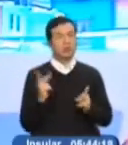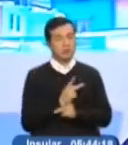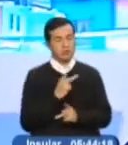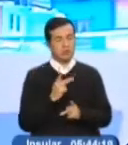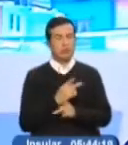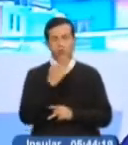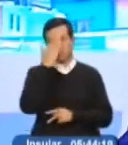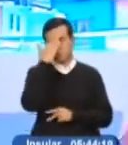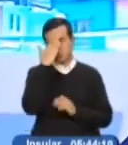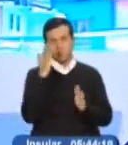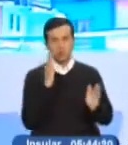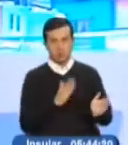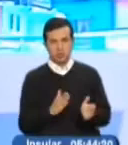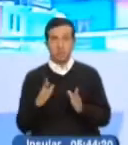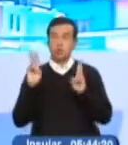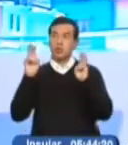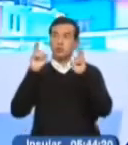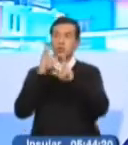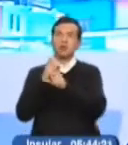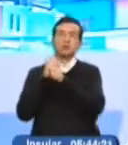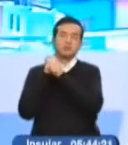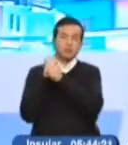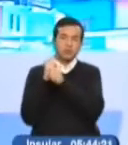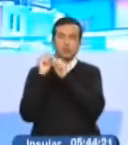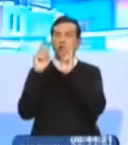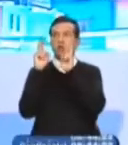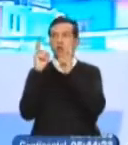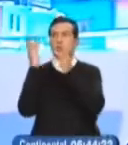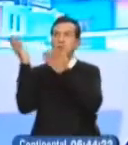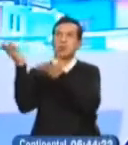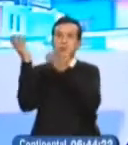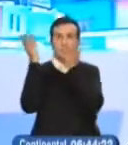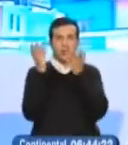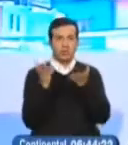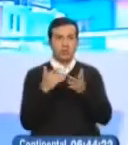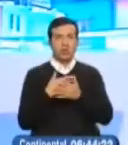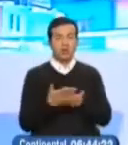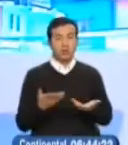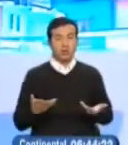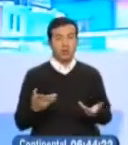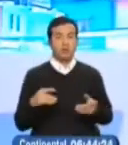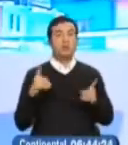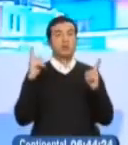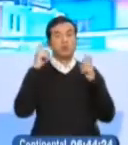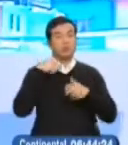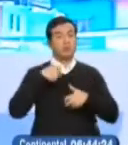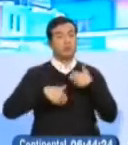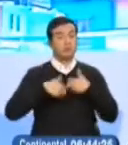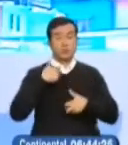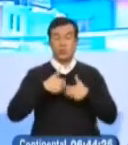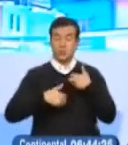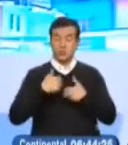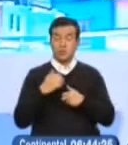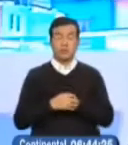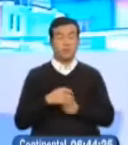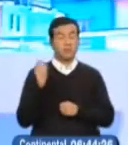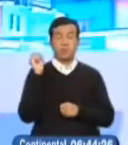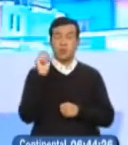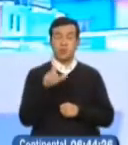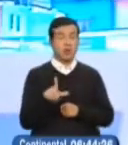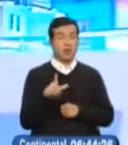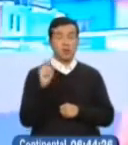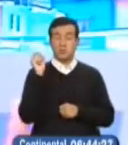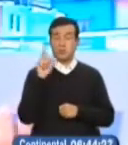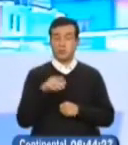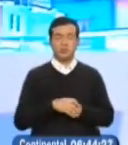La logística, temas de seguridad, temas de transporte, hacen que la movilización del efectivo sea muy